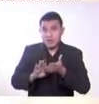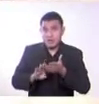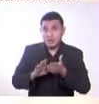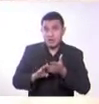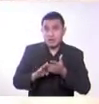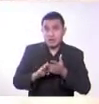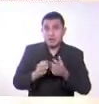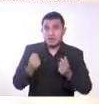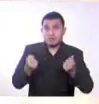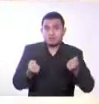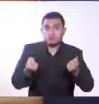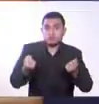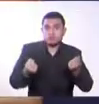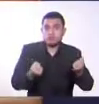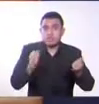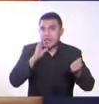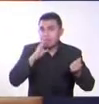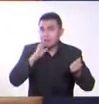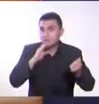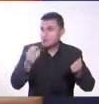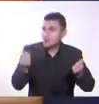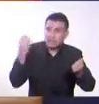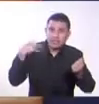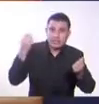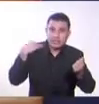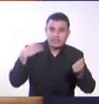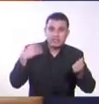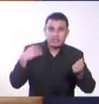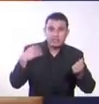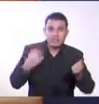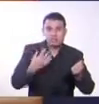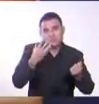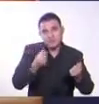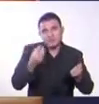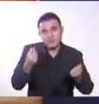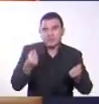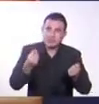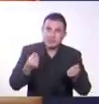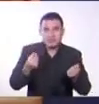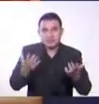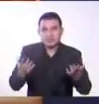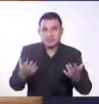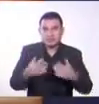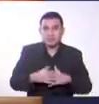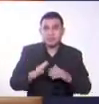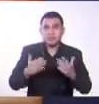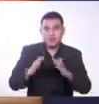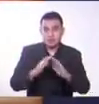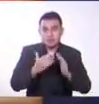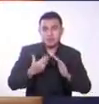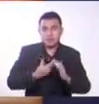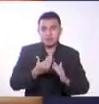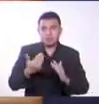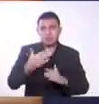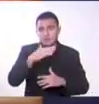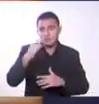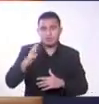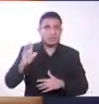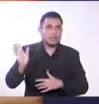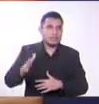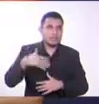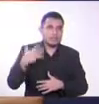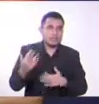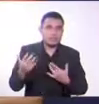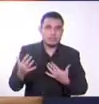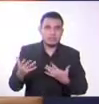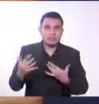pago. Muy Ahí pasan bien. todos los días. ¿Todos los días? No, un día sí, un día no. Qué bueno, porque hay comunidades de nuestro país Sí. que es una espera,